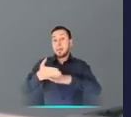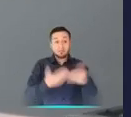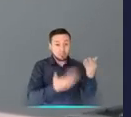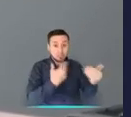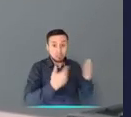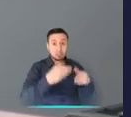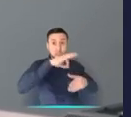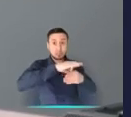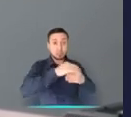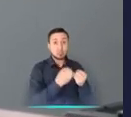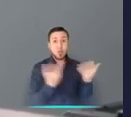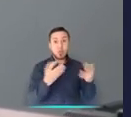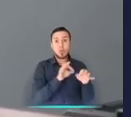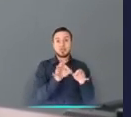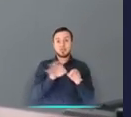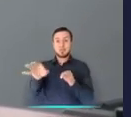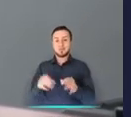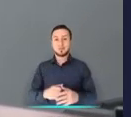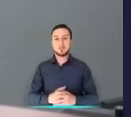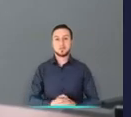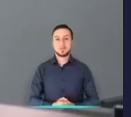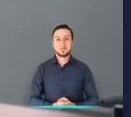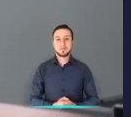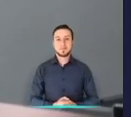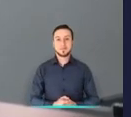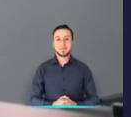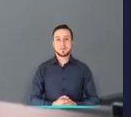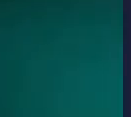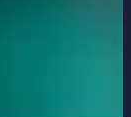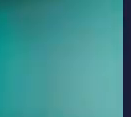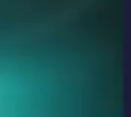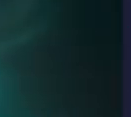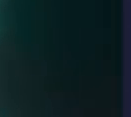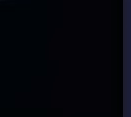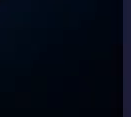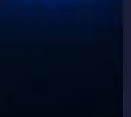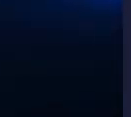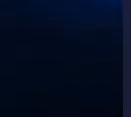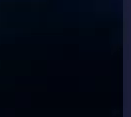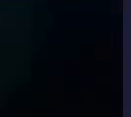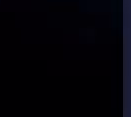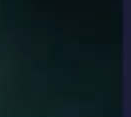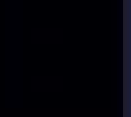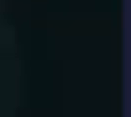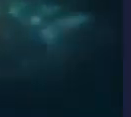datos y la lectura de los jueces de la República en los escrutinios municipales.